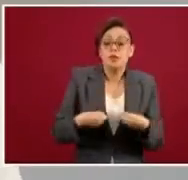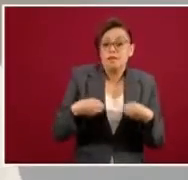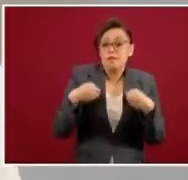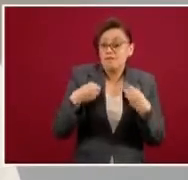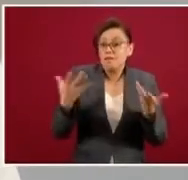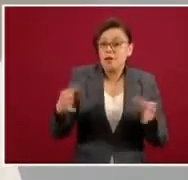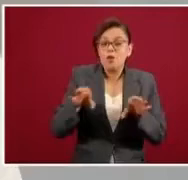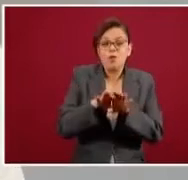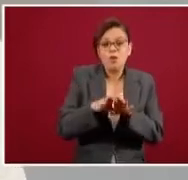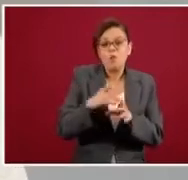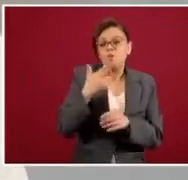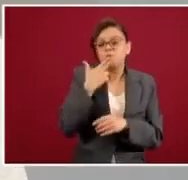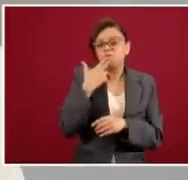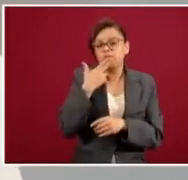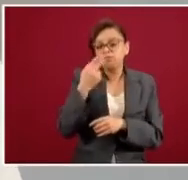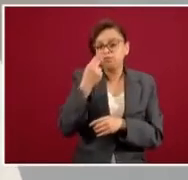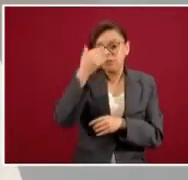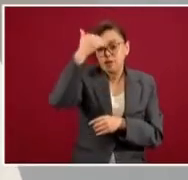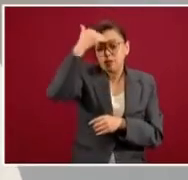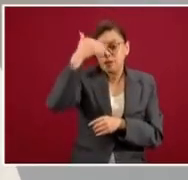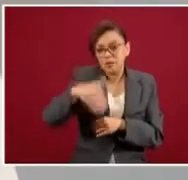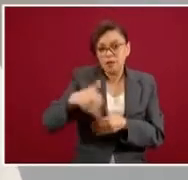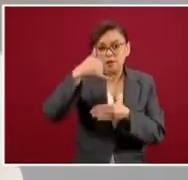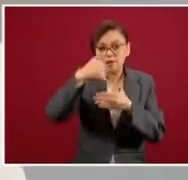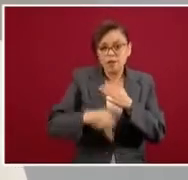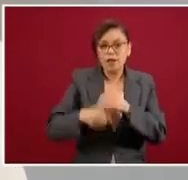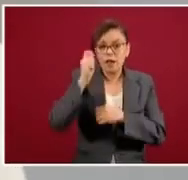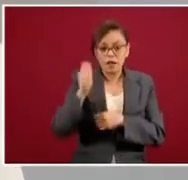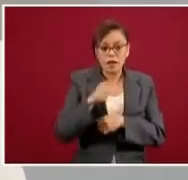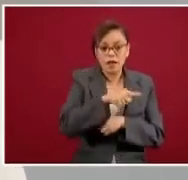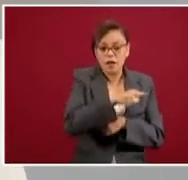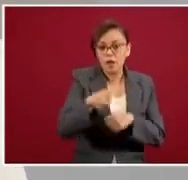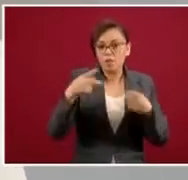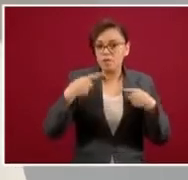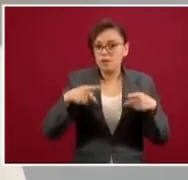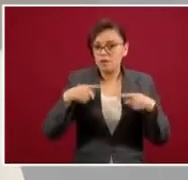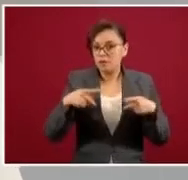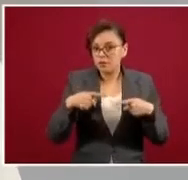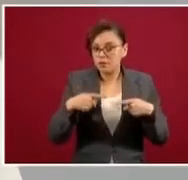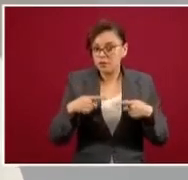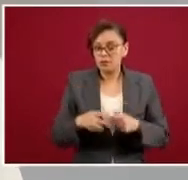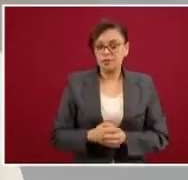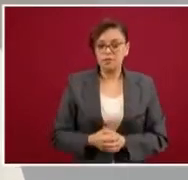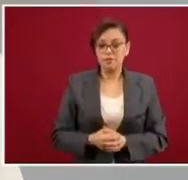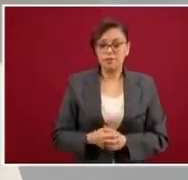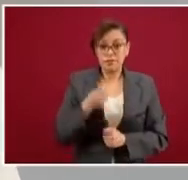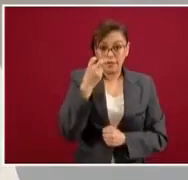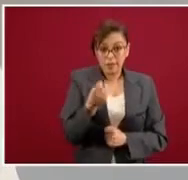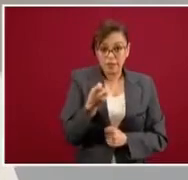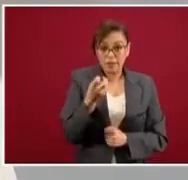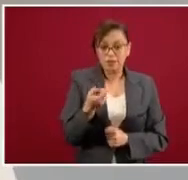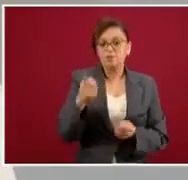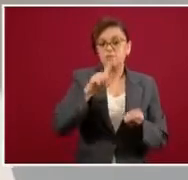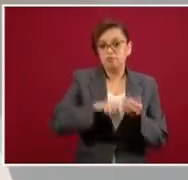los detalles de una persona, pero además, entrar en los detalles de una persona implica entrar en la confidencialidad, que es un